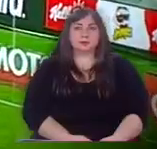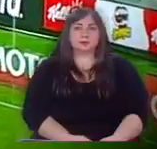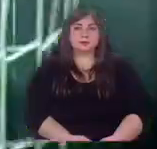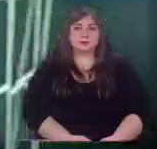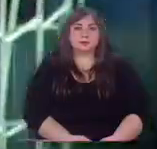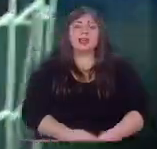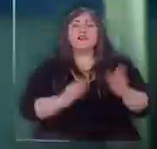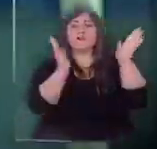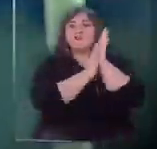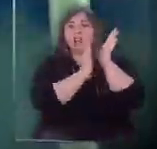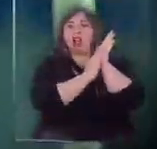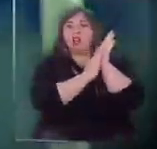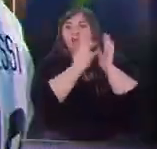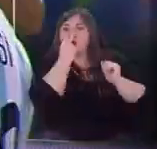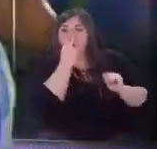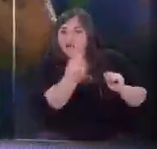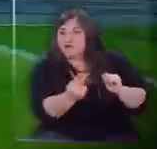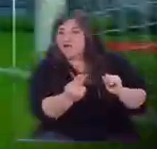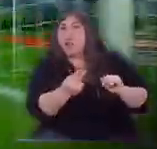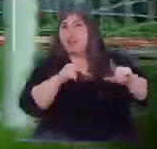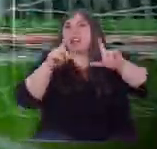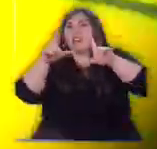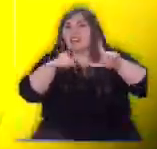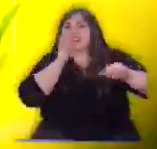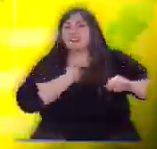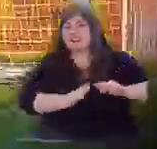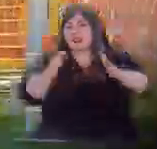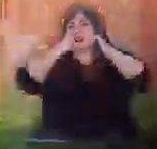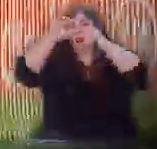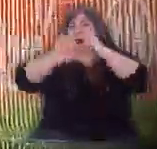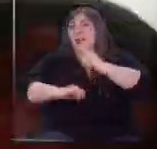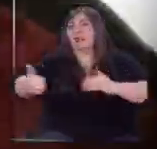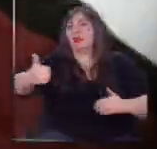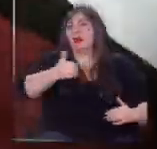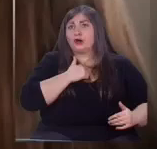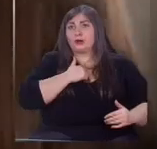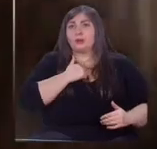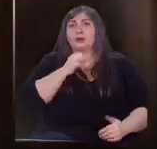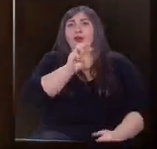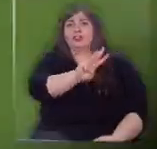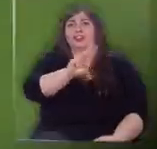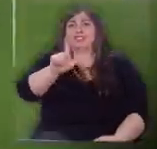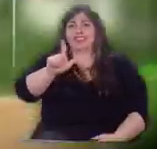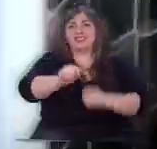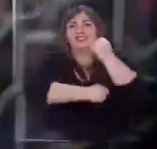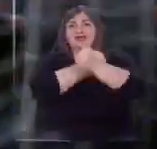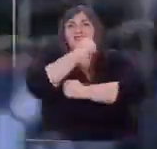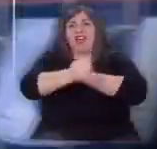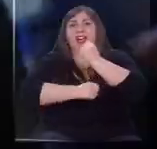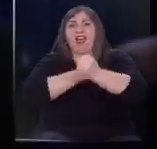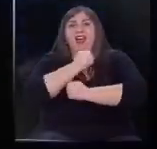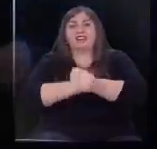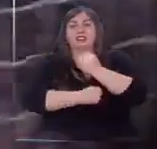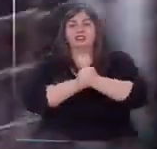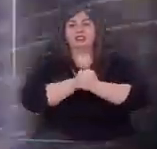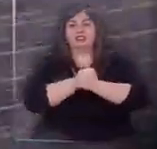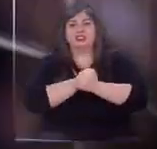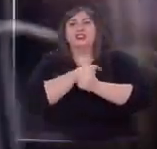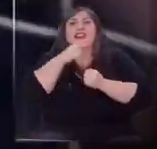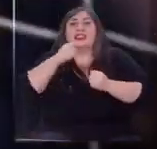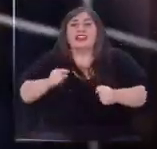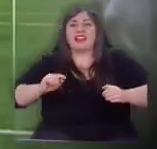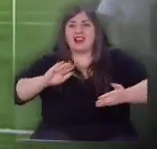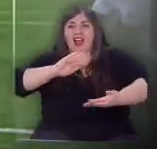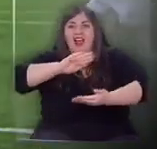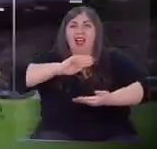Claudio Bravo lo es la imagen que hoy sigue en cuarentena. Cumplió sus 37 años de edad, el portero